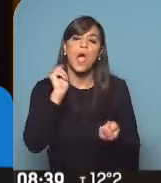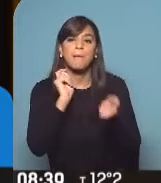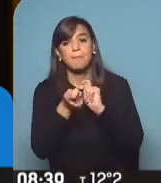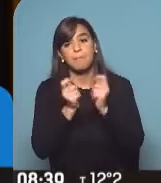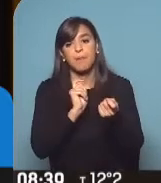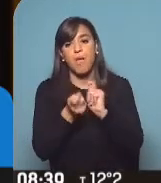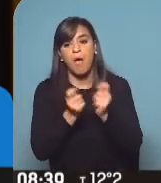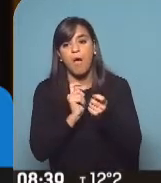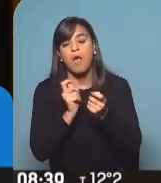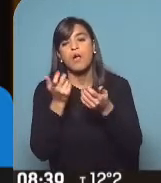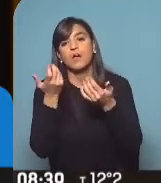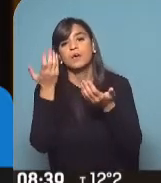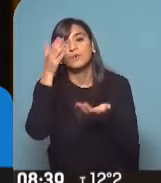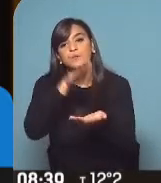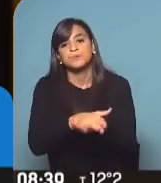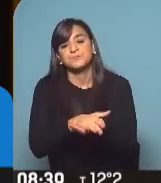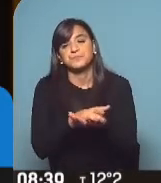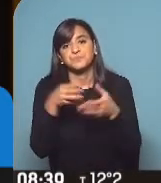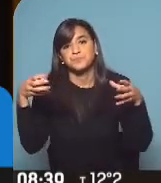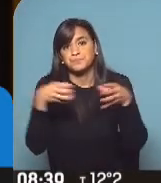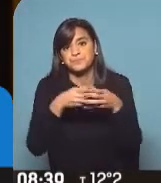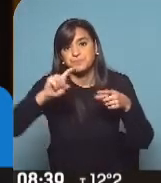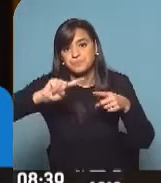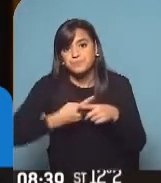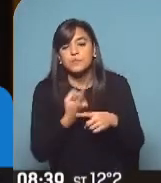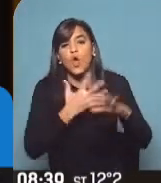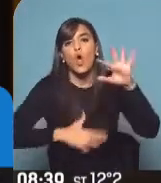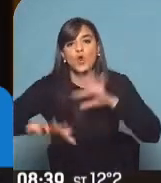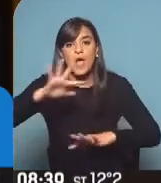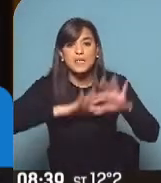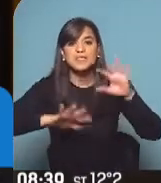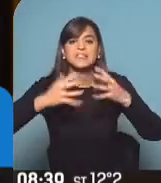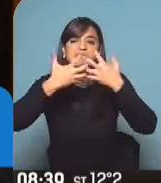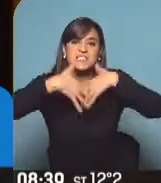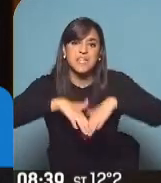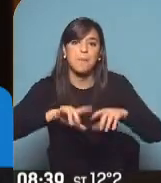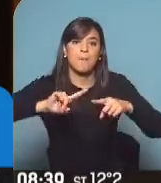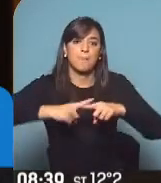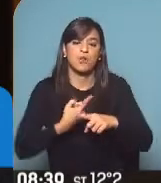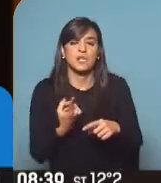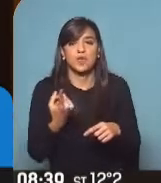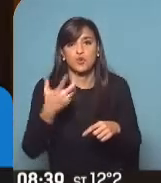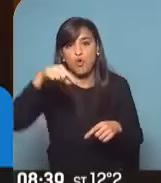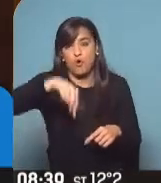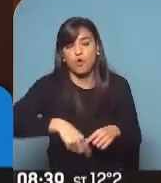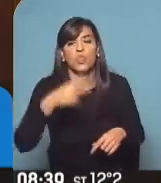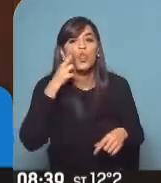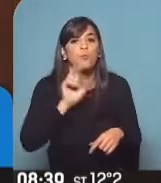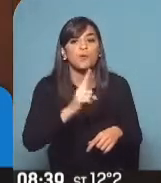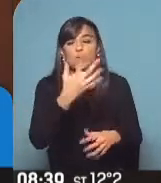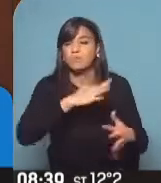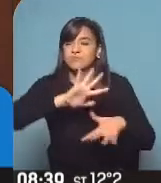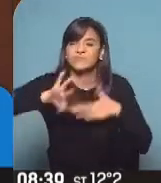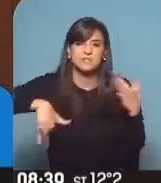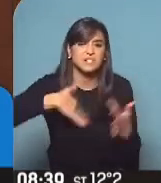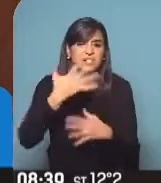términos de las fuerzas políticas que organizan el sistema político local en 2001 implicó la desorganización del